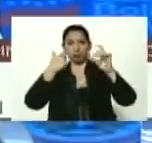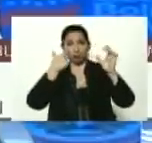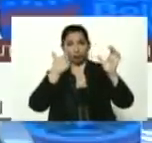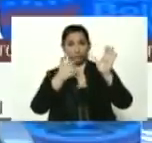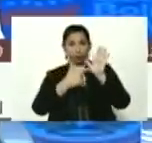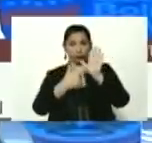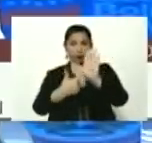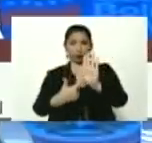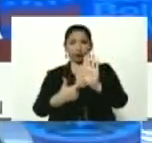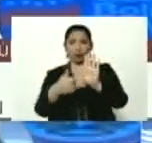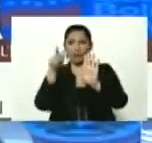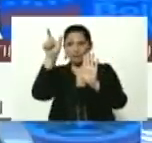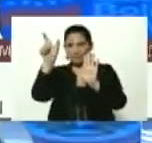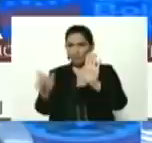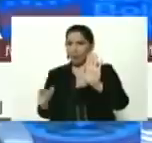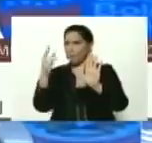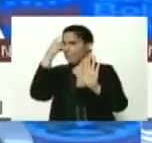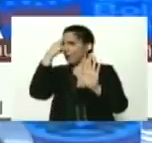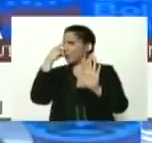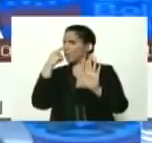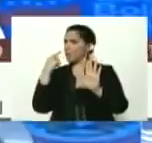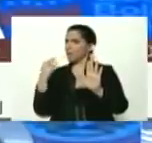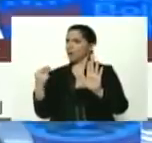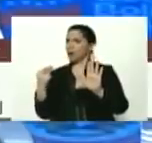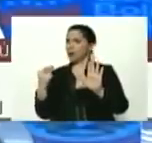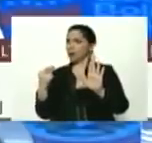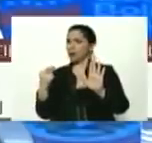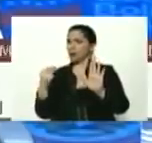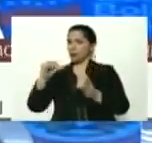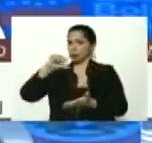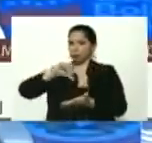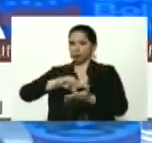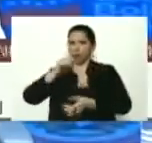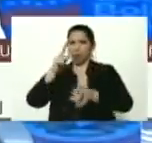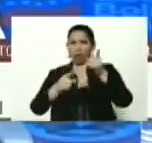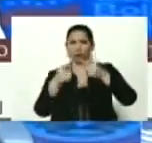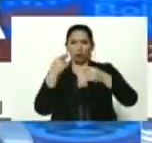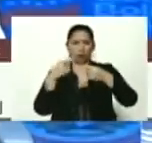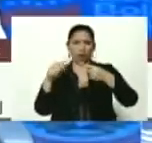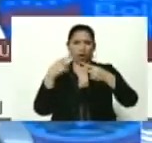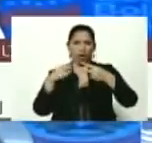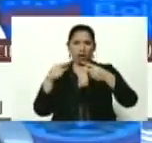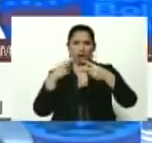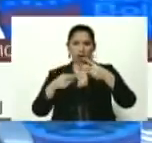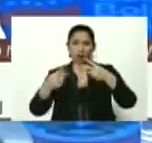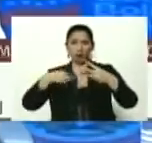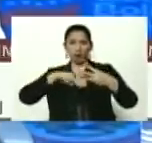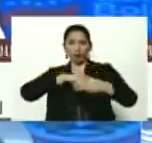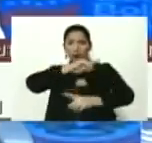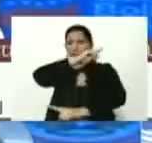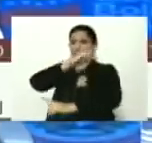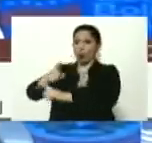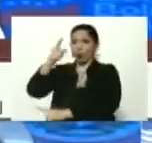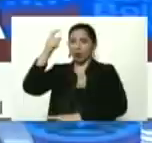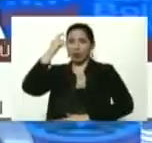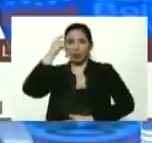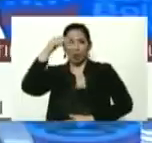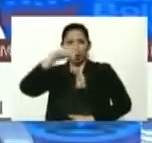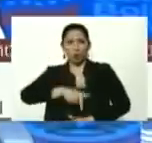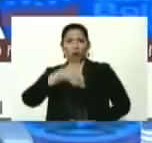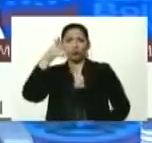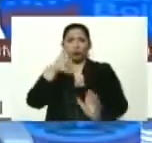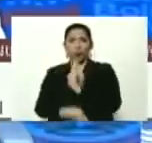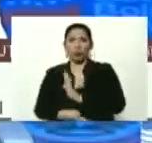el perfil y que nos ubica en alguno de los casos que vamos a denunciar el día de hoy sobre este